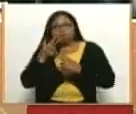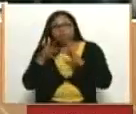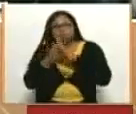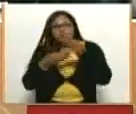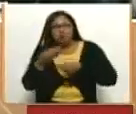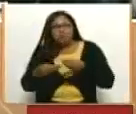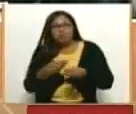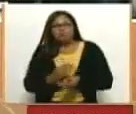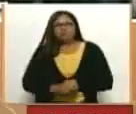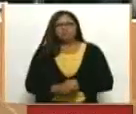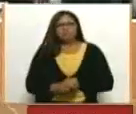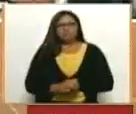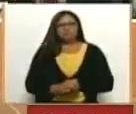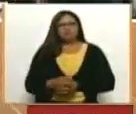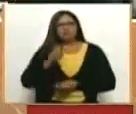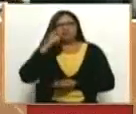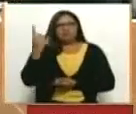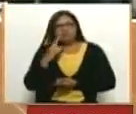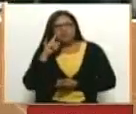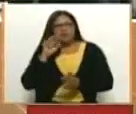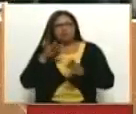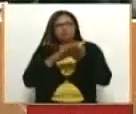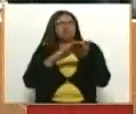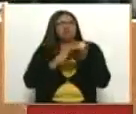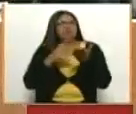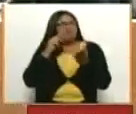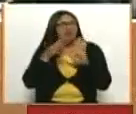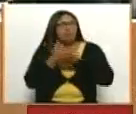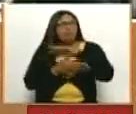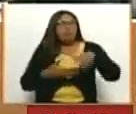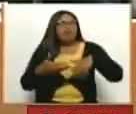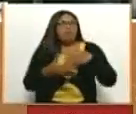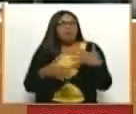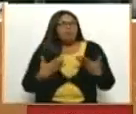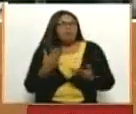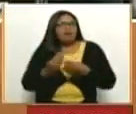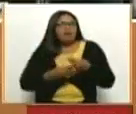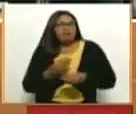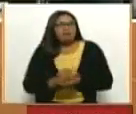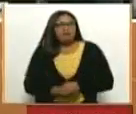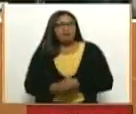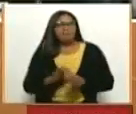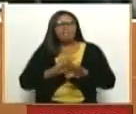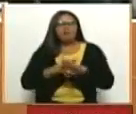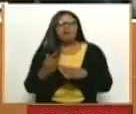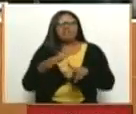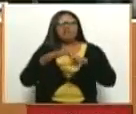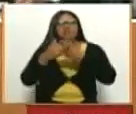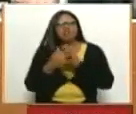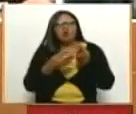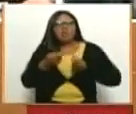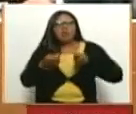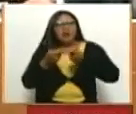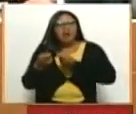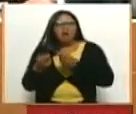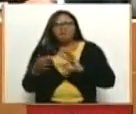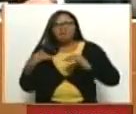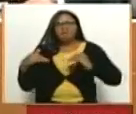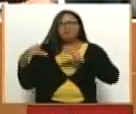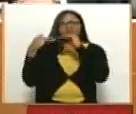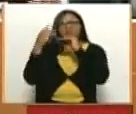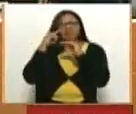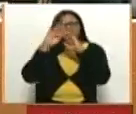Rusia sí tiene que venir a plantear soluciones a estos problemas que se han hecho como consecuencia del manejo unipolar